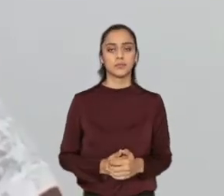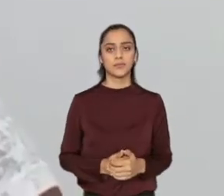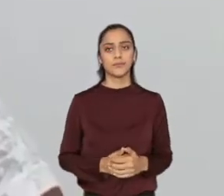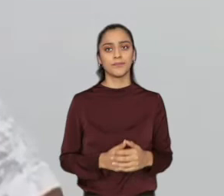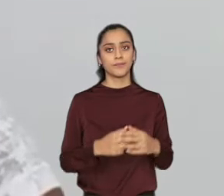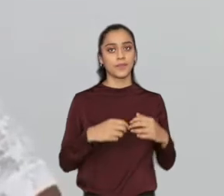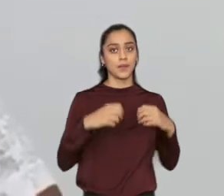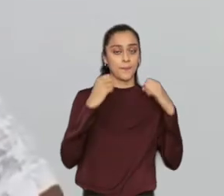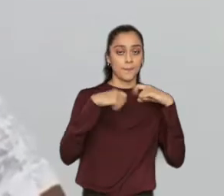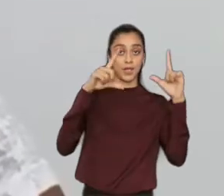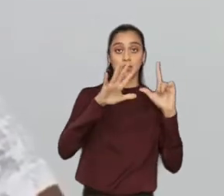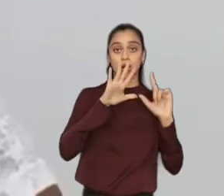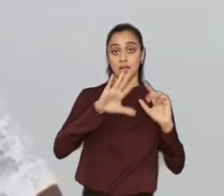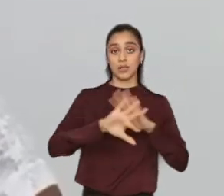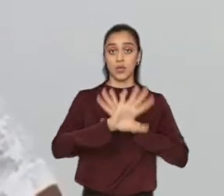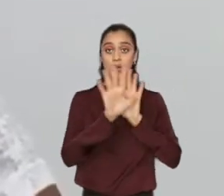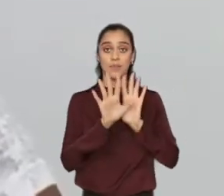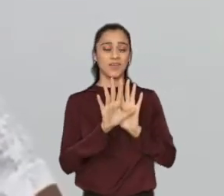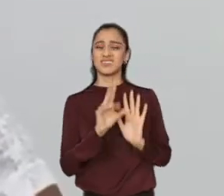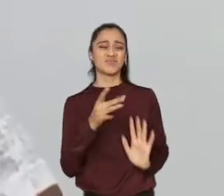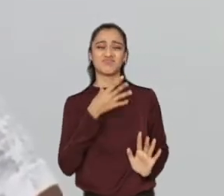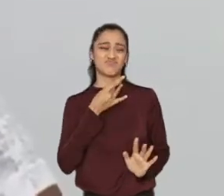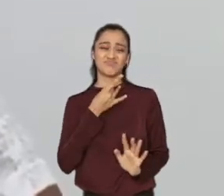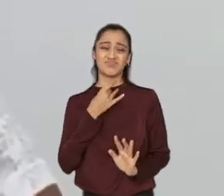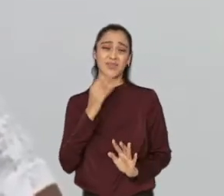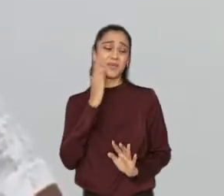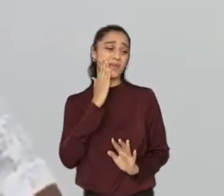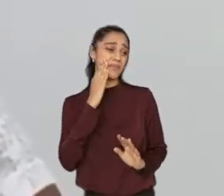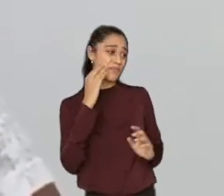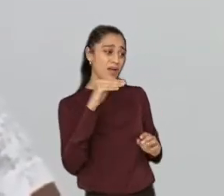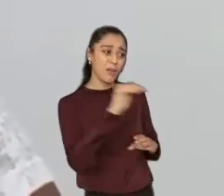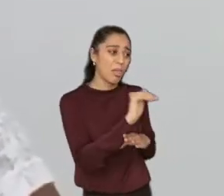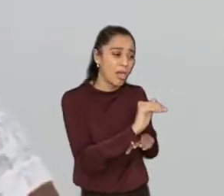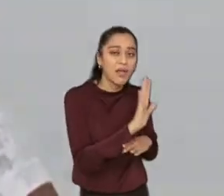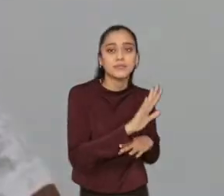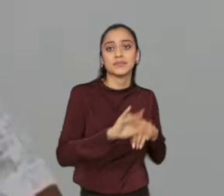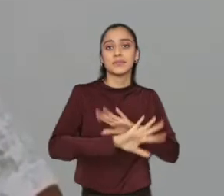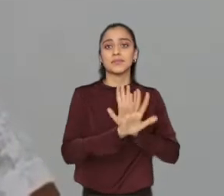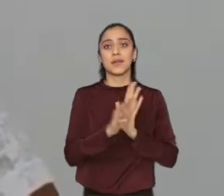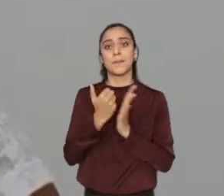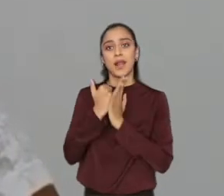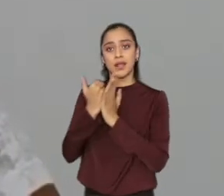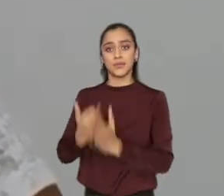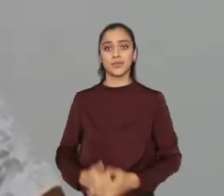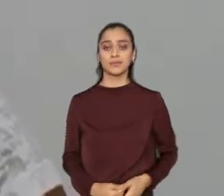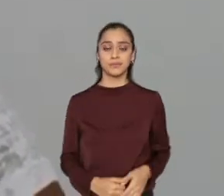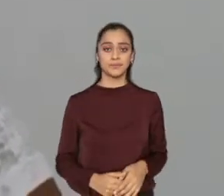Me levanto a las 5 de la mañana. Esa es la parte que no me gusta. Mi mamá me levanta a las 5 de la mañana para que la ayude